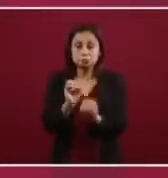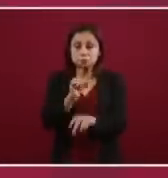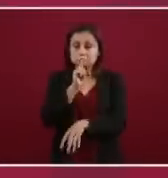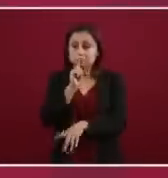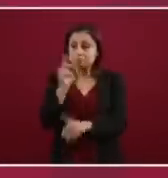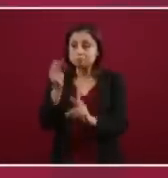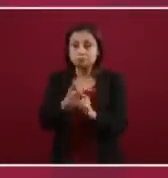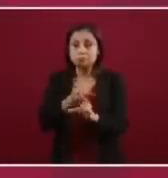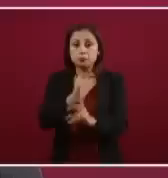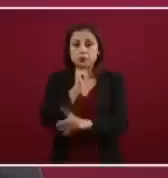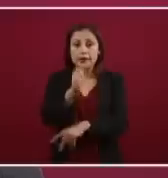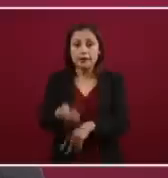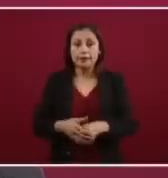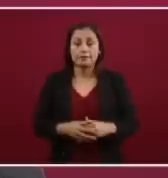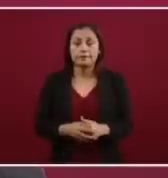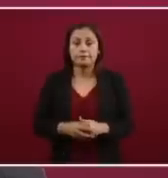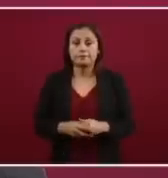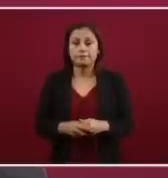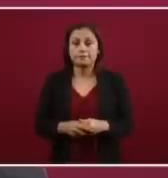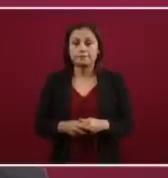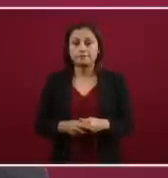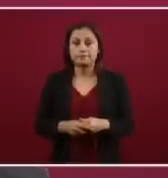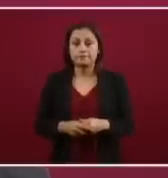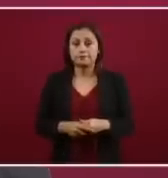ningún homicidio.